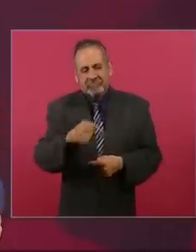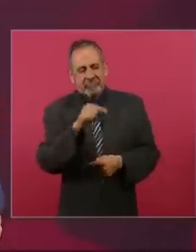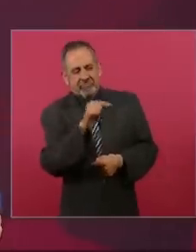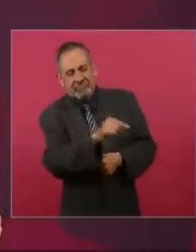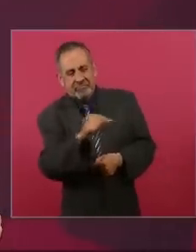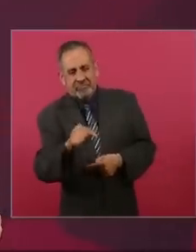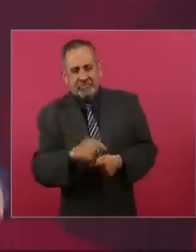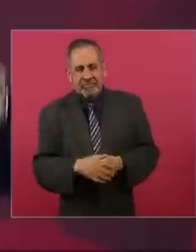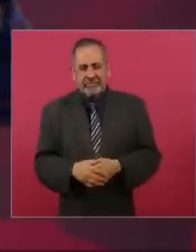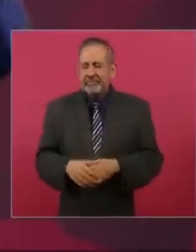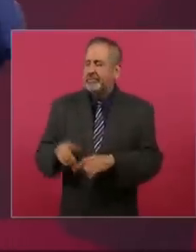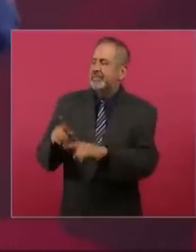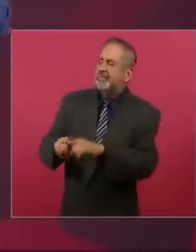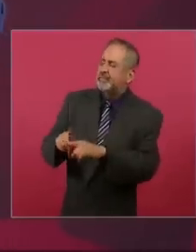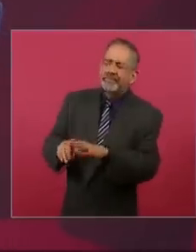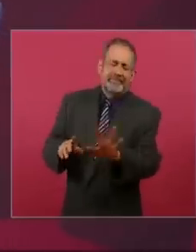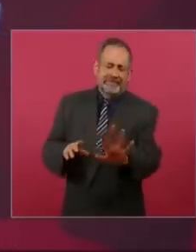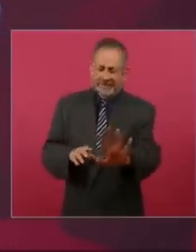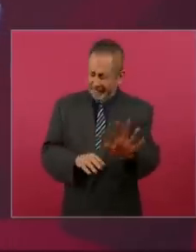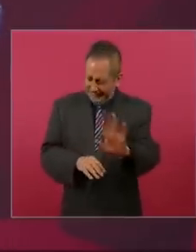No, no, no, no, no, no. Es que,